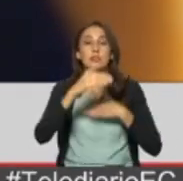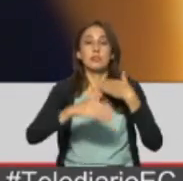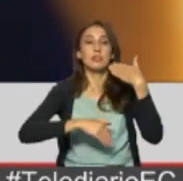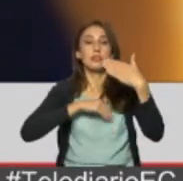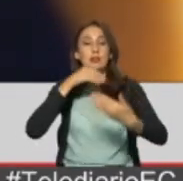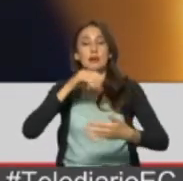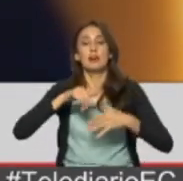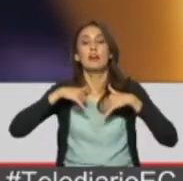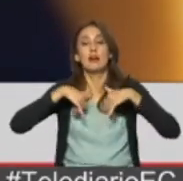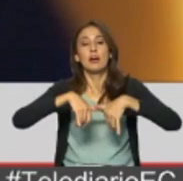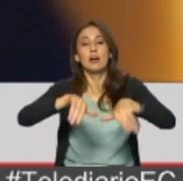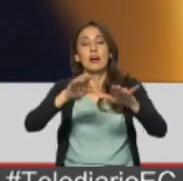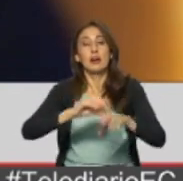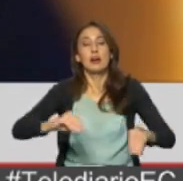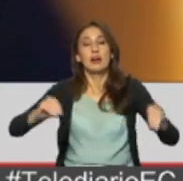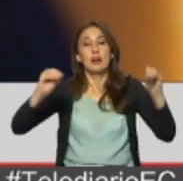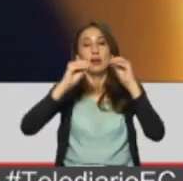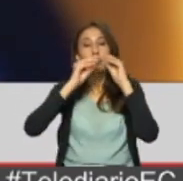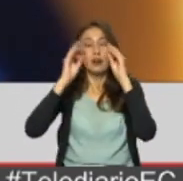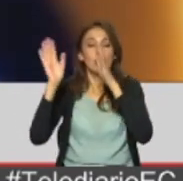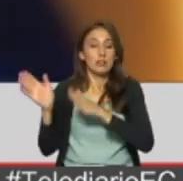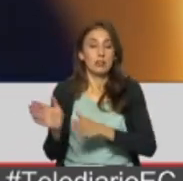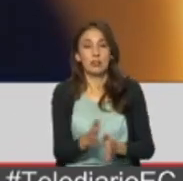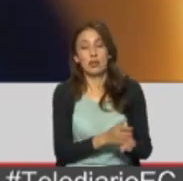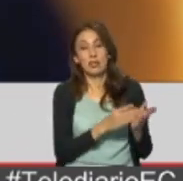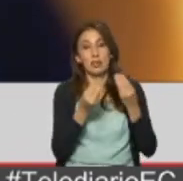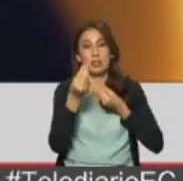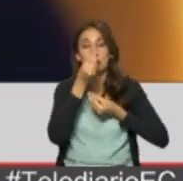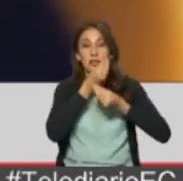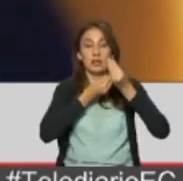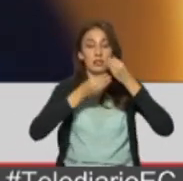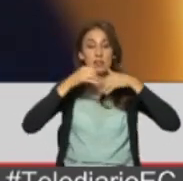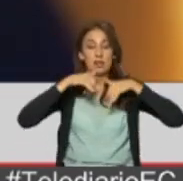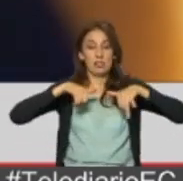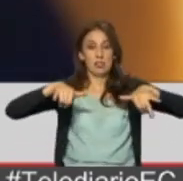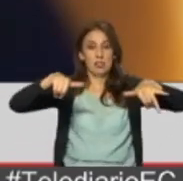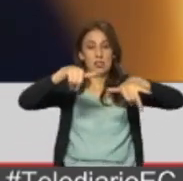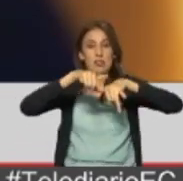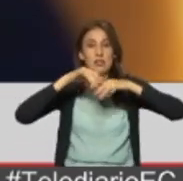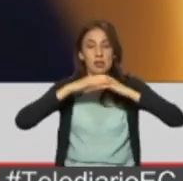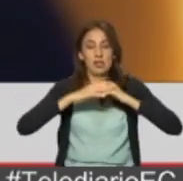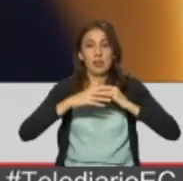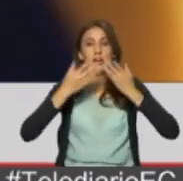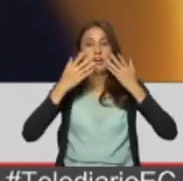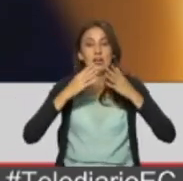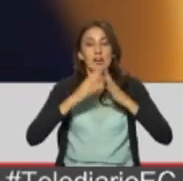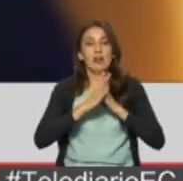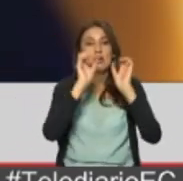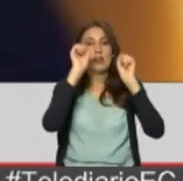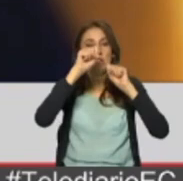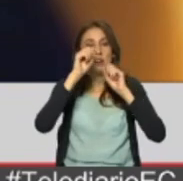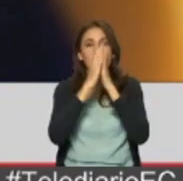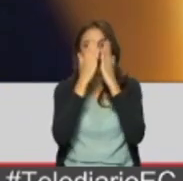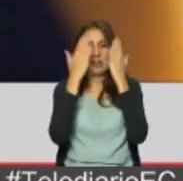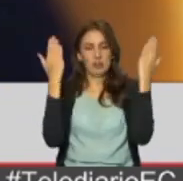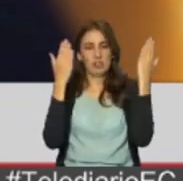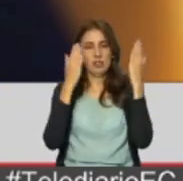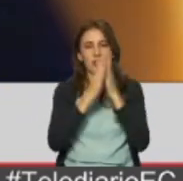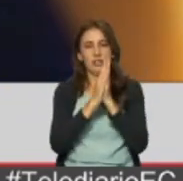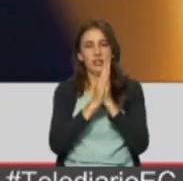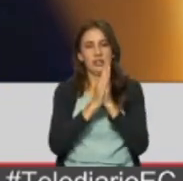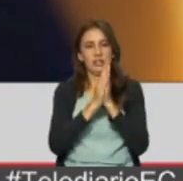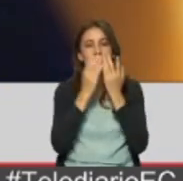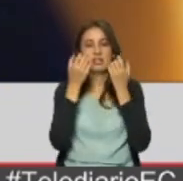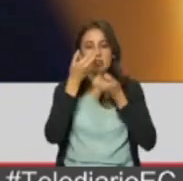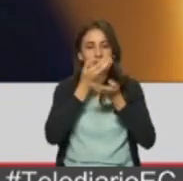les aprovisiona en la mayor parte de los casos su alimentación, inclusive de puerta a puerta, están pendientes de la fiebre.